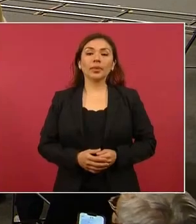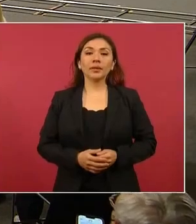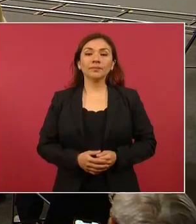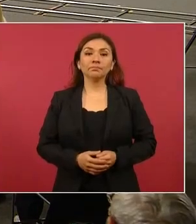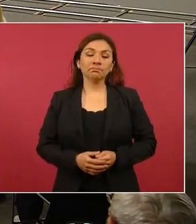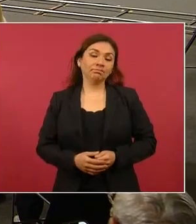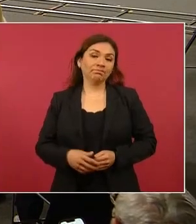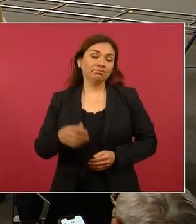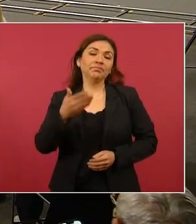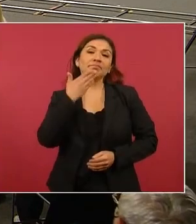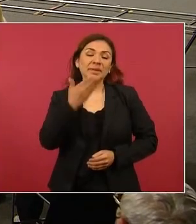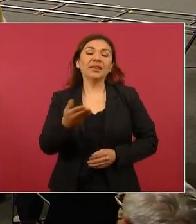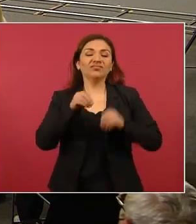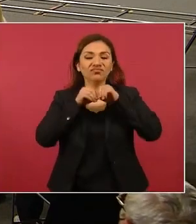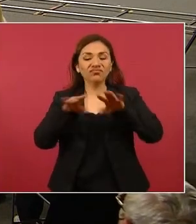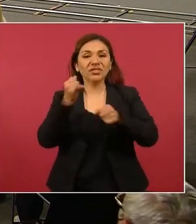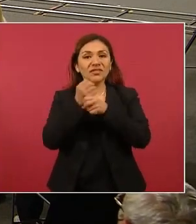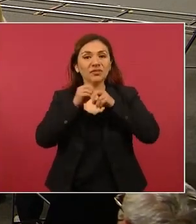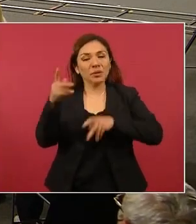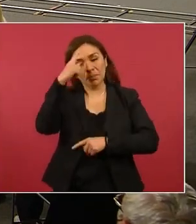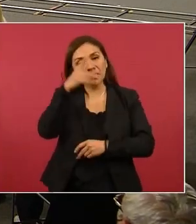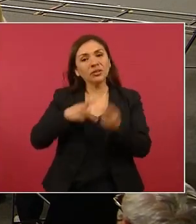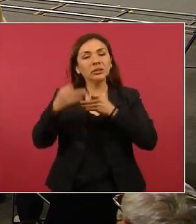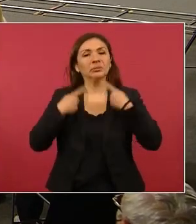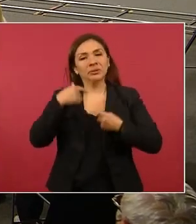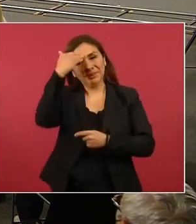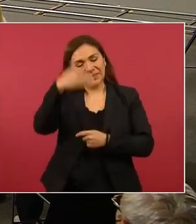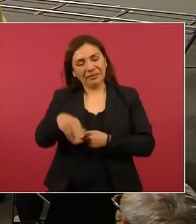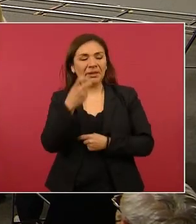Viva el pueblo informado. ¿Es cuánto, señor presidente?